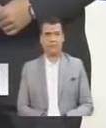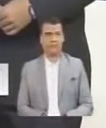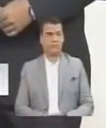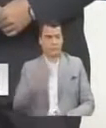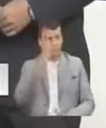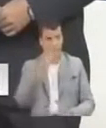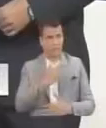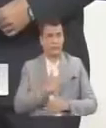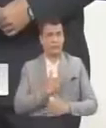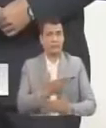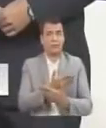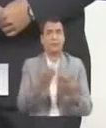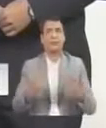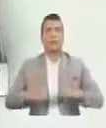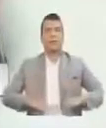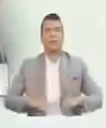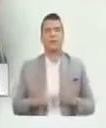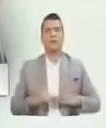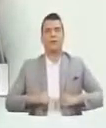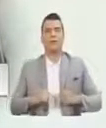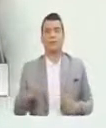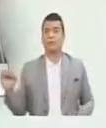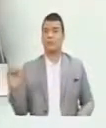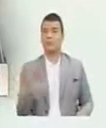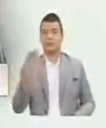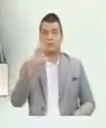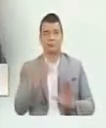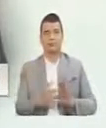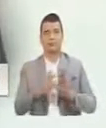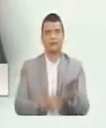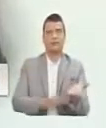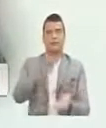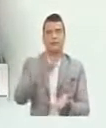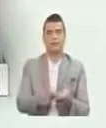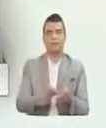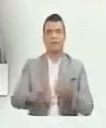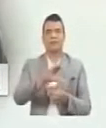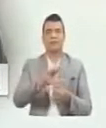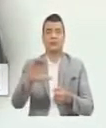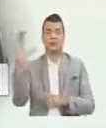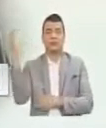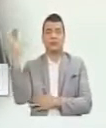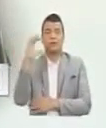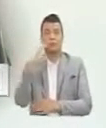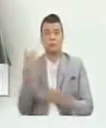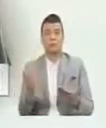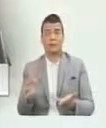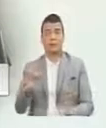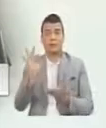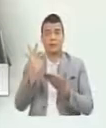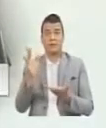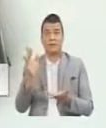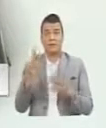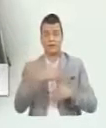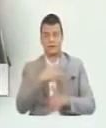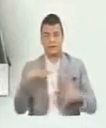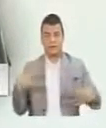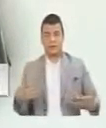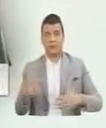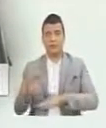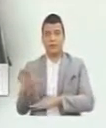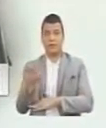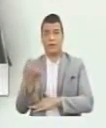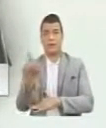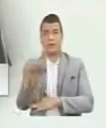Hola, ¿qué tal? Los saludo desde Bogotá, el occidente capitalino, y mucha atención que Café Salud, la entidad prestadora de salud más grande del país en número